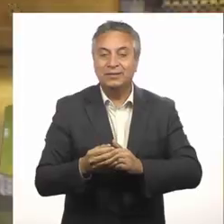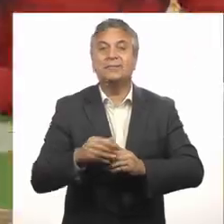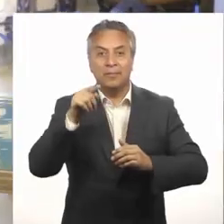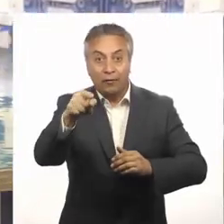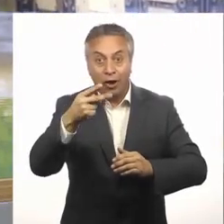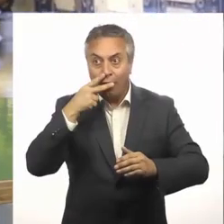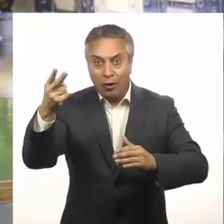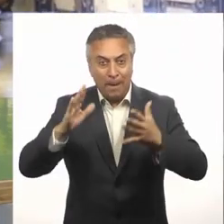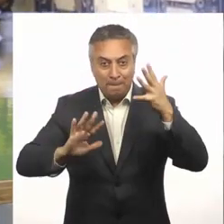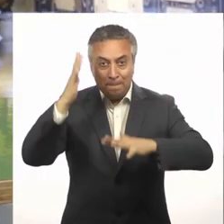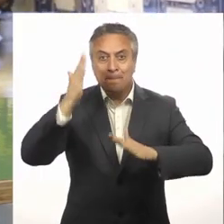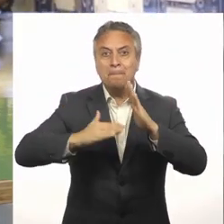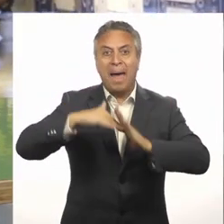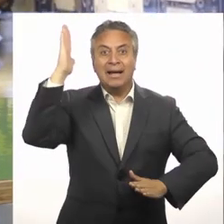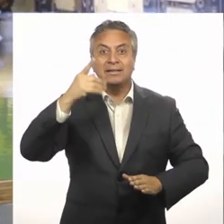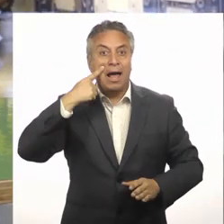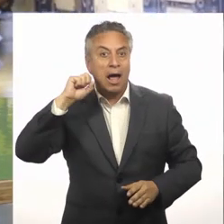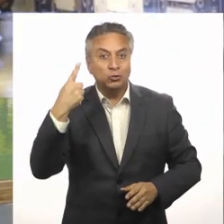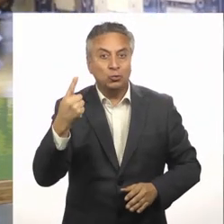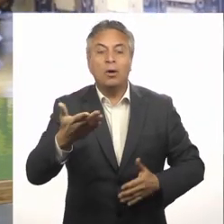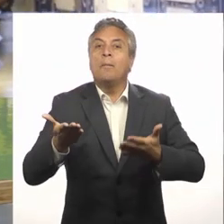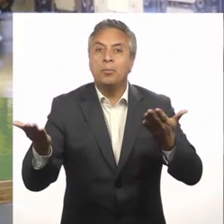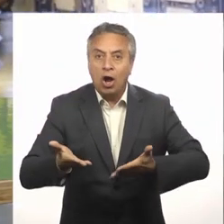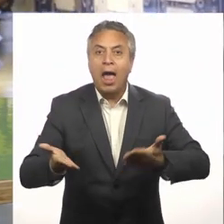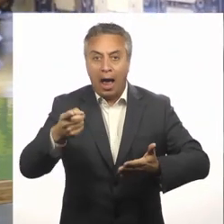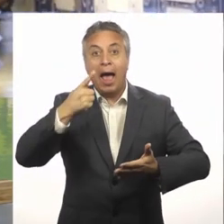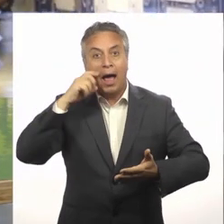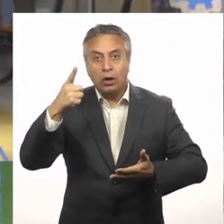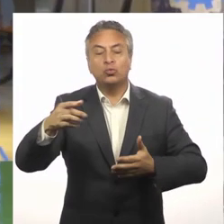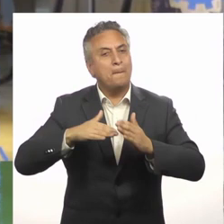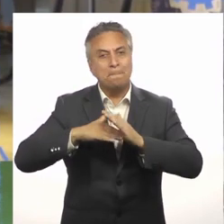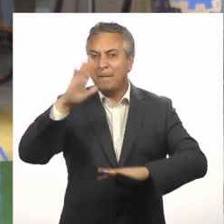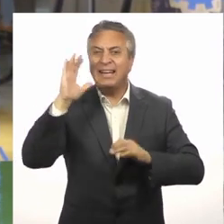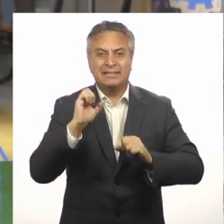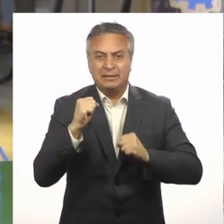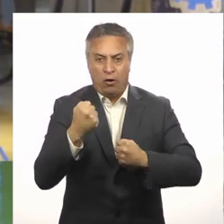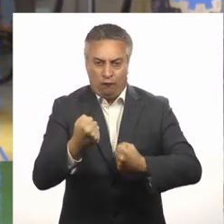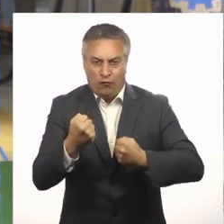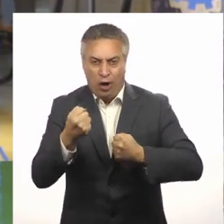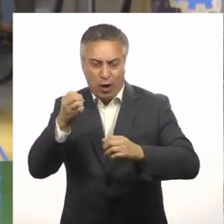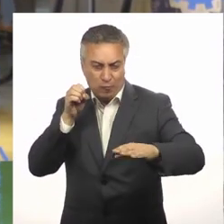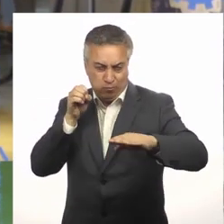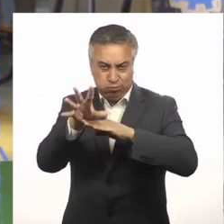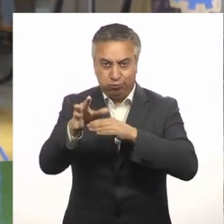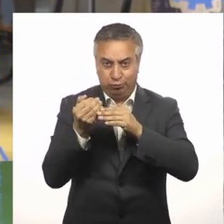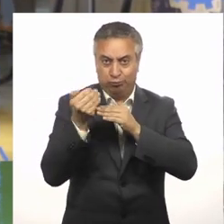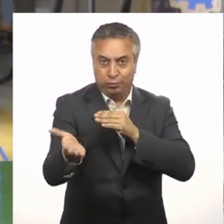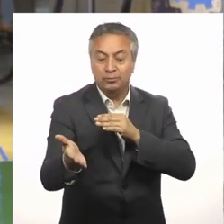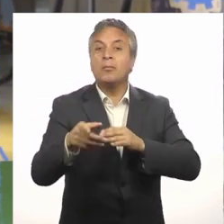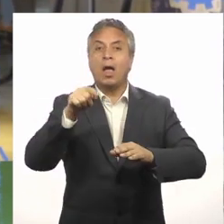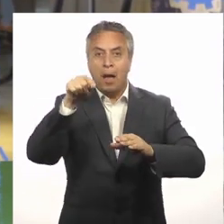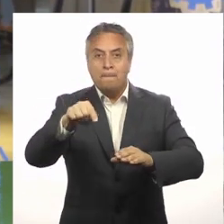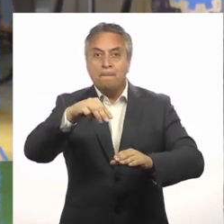más con la luz azul? Esto es porque el color azul es mucho más energético. Las moléculas de la lámina absorben